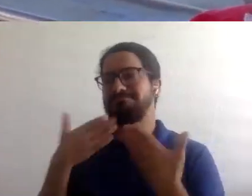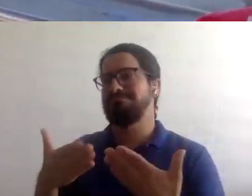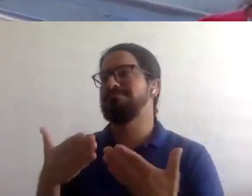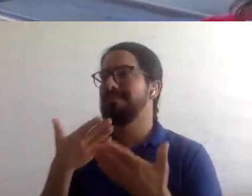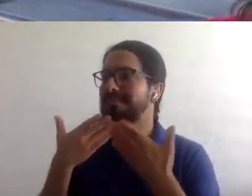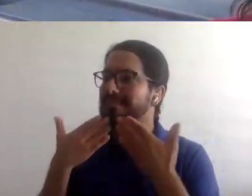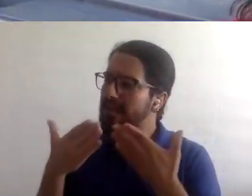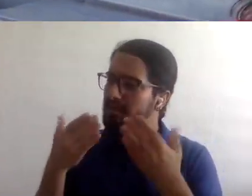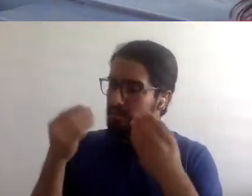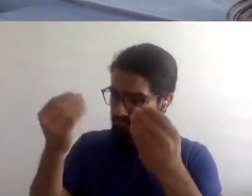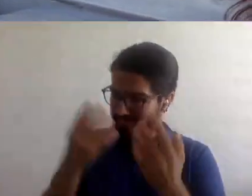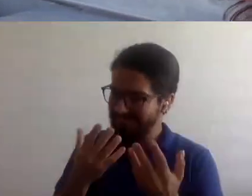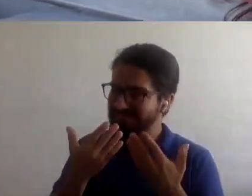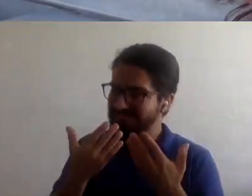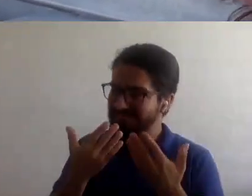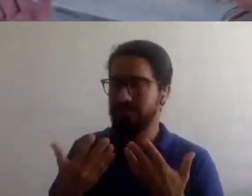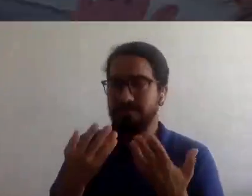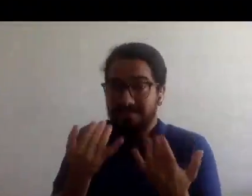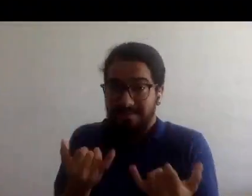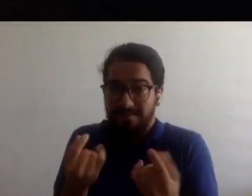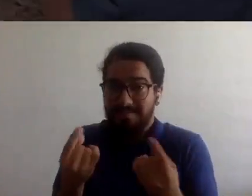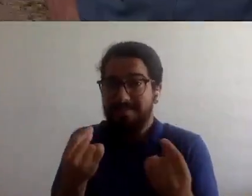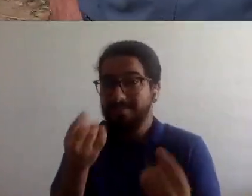A probarlo, así es. Gracias.